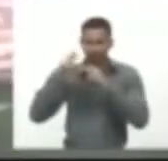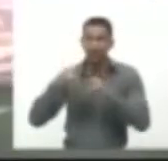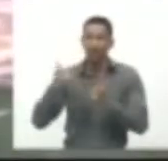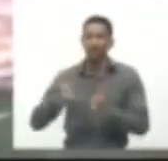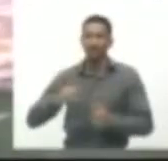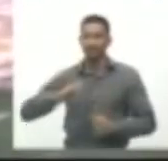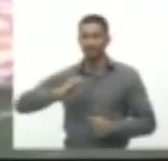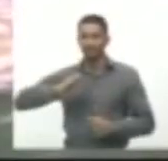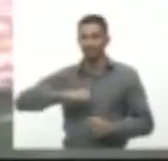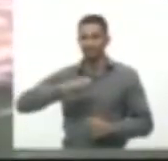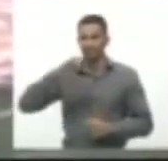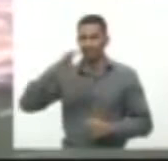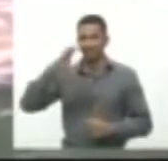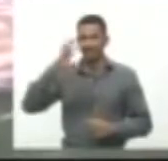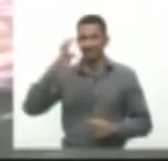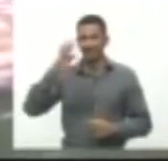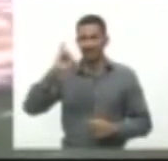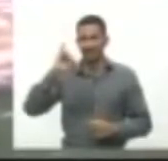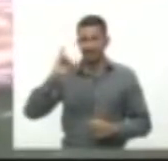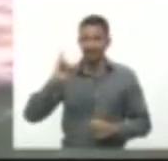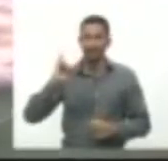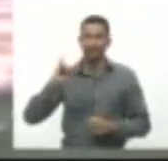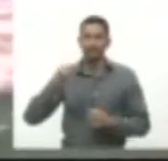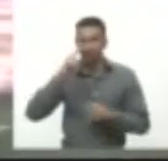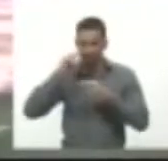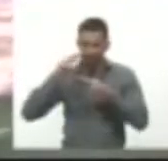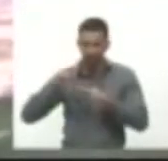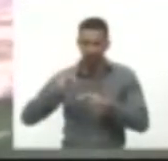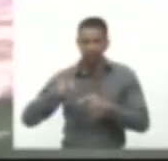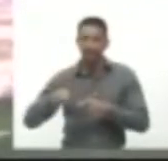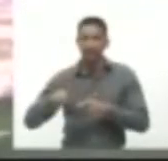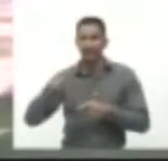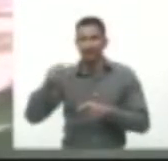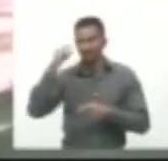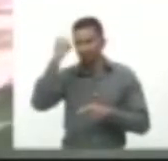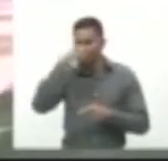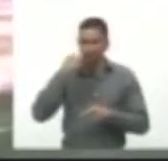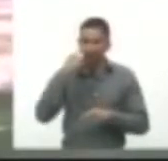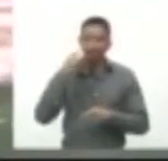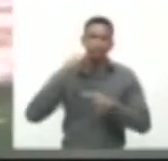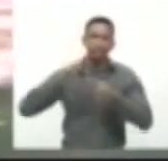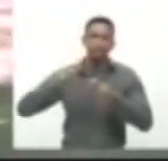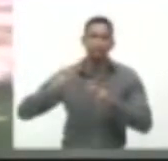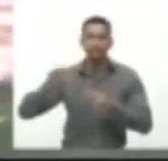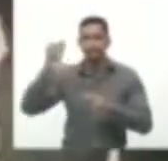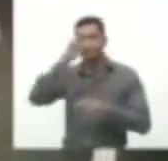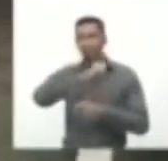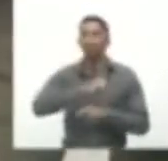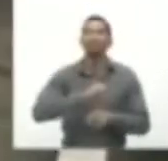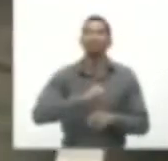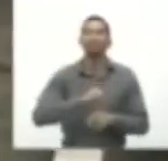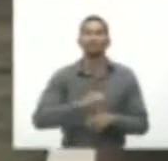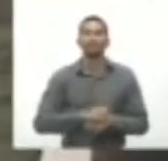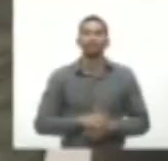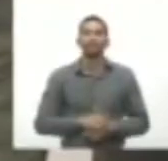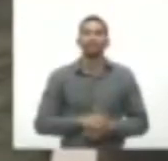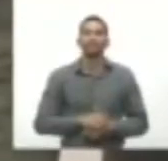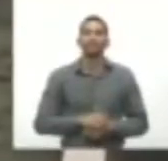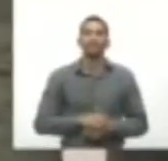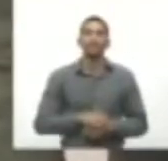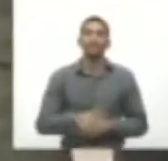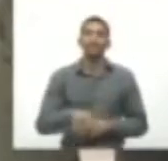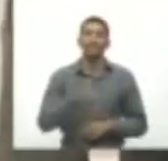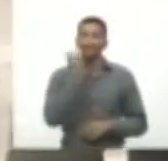investigativo bien importante, ha logrado ya identificar, ha logrado generar unas pesquisas. Sobre los móviles del